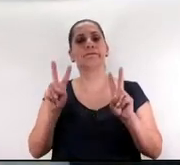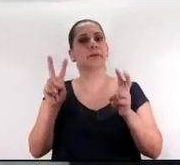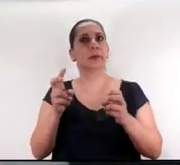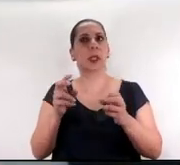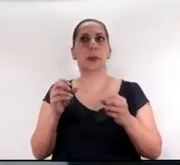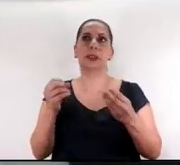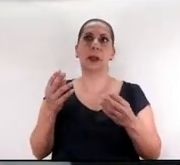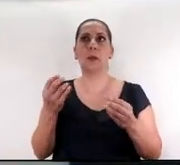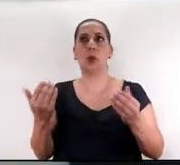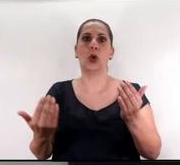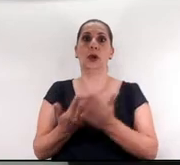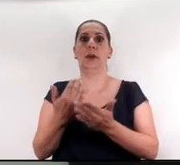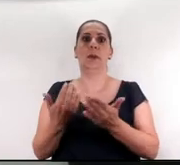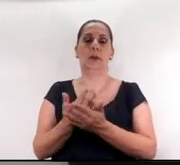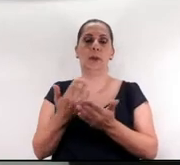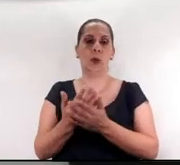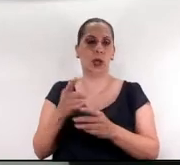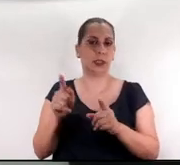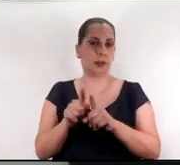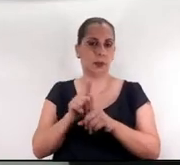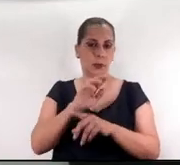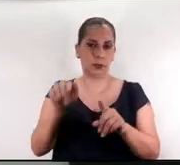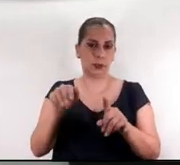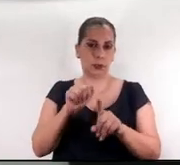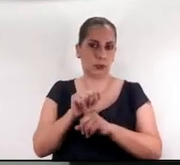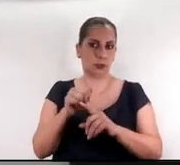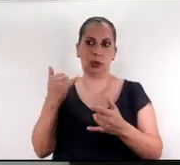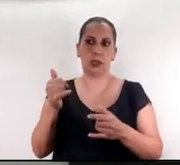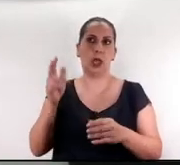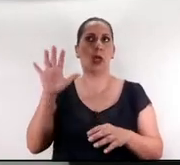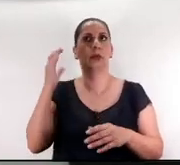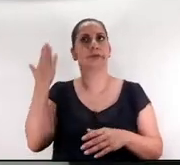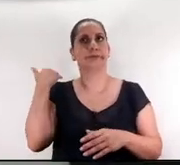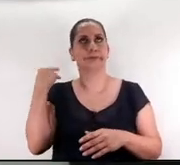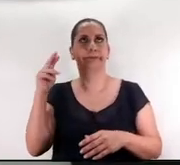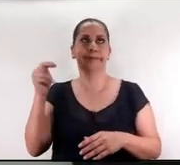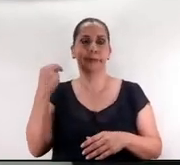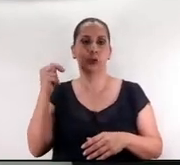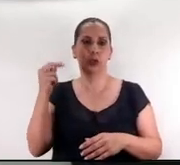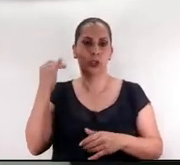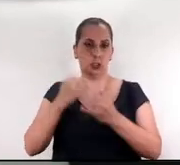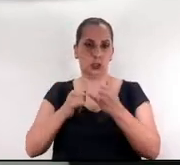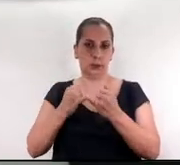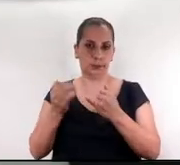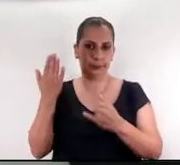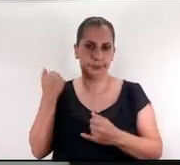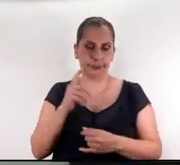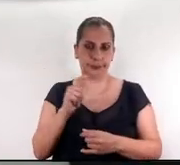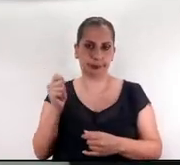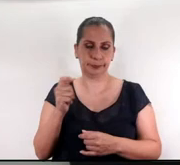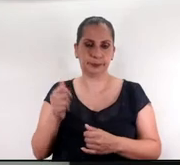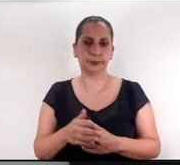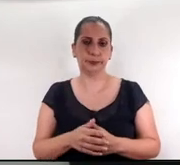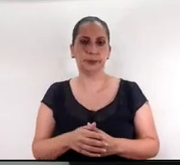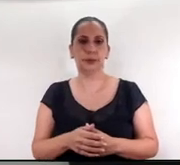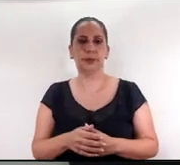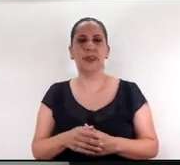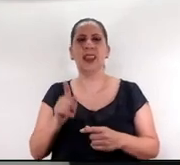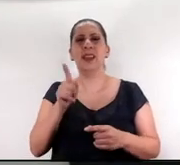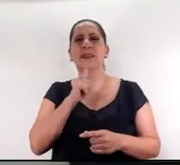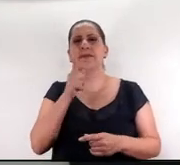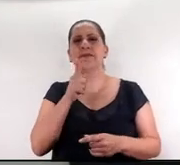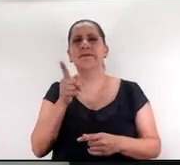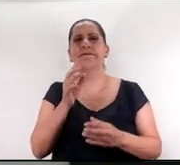muy en boga por las situaciones que además ya han sido noticia en los últimos meses, pero que han